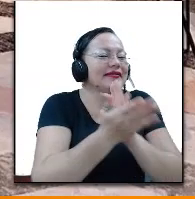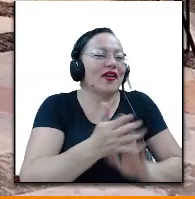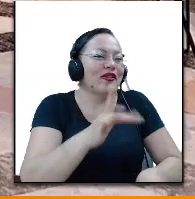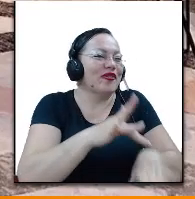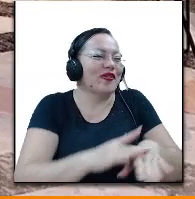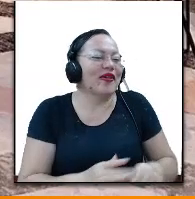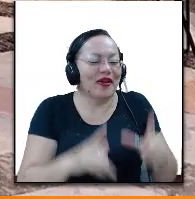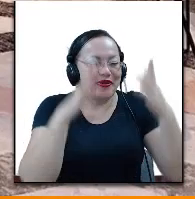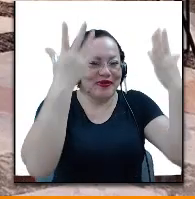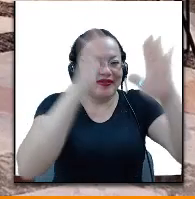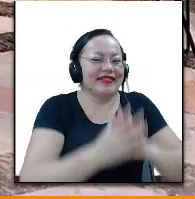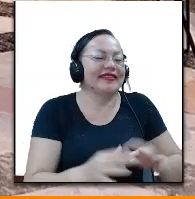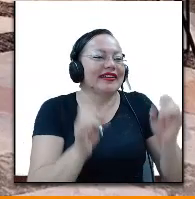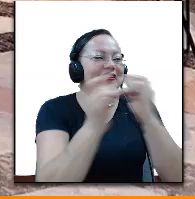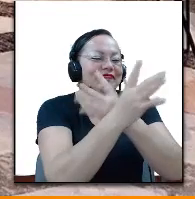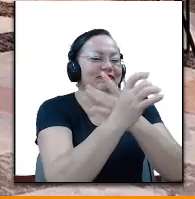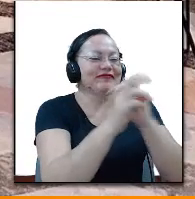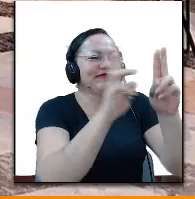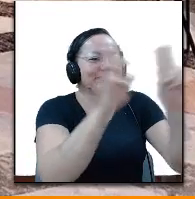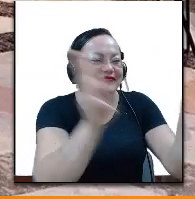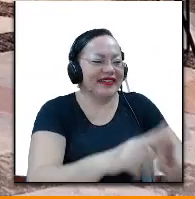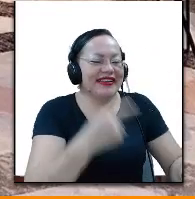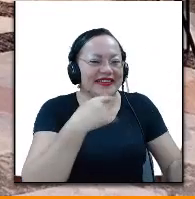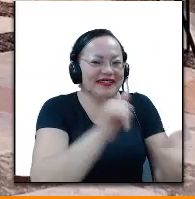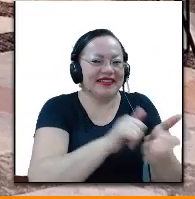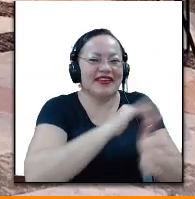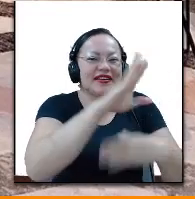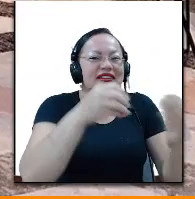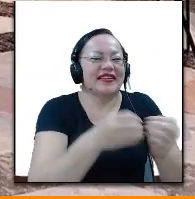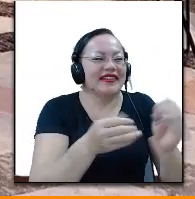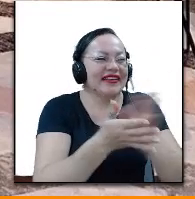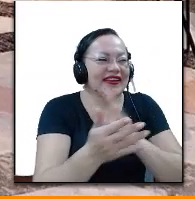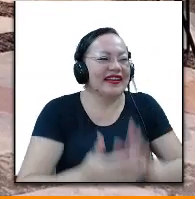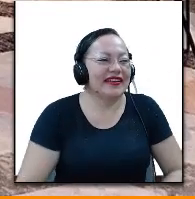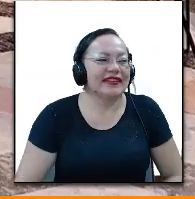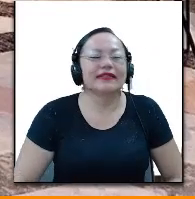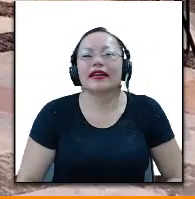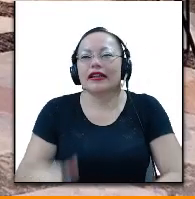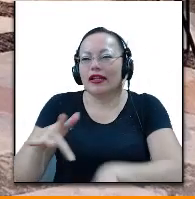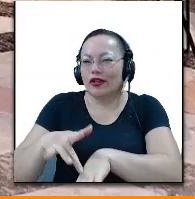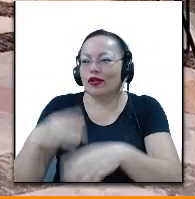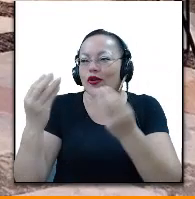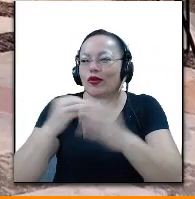virtual. Así es. Tocó virtual. Le toca a muchos.